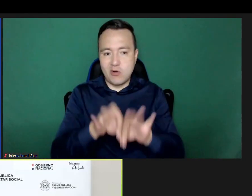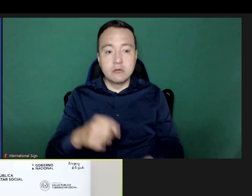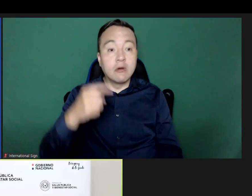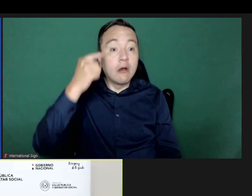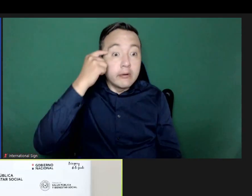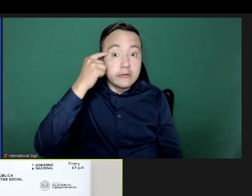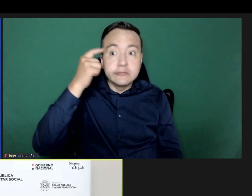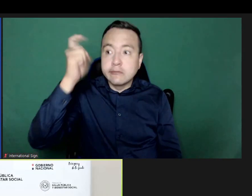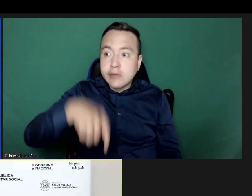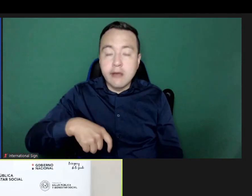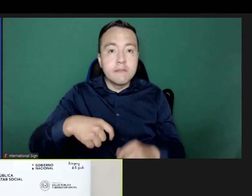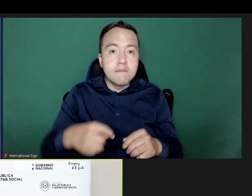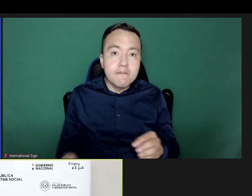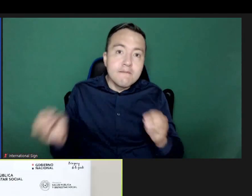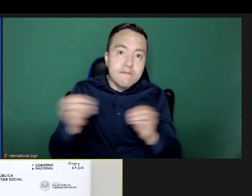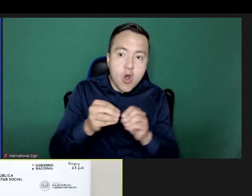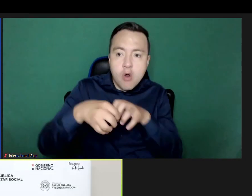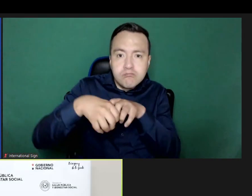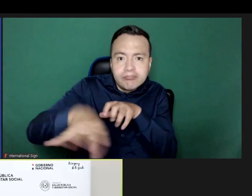infraestructura, más allá de